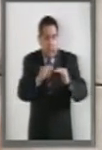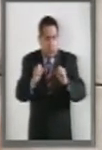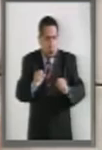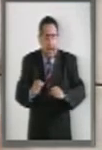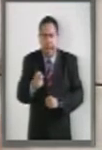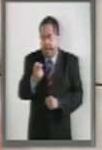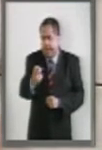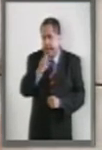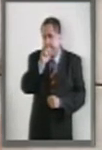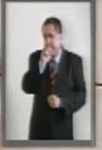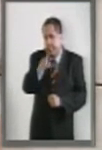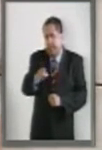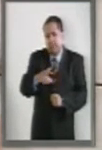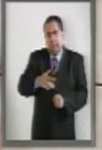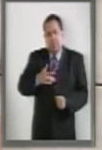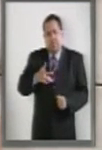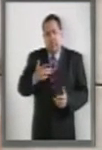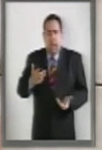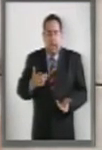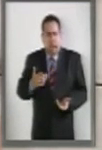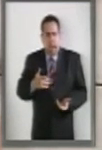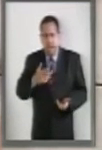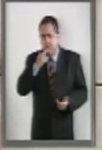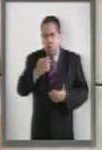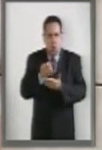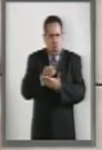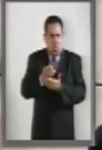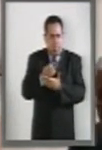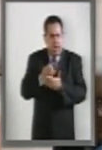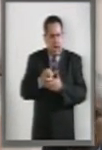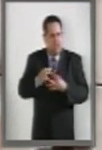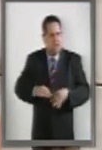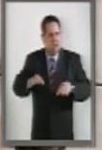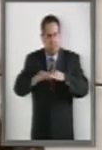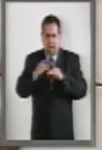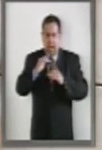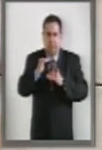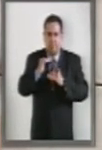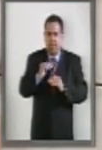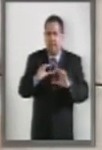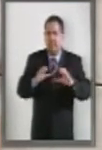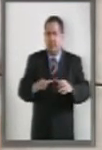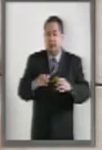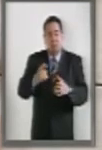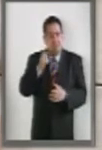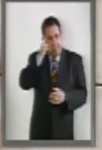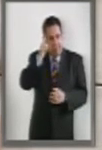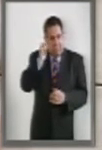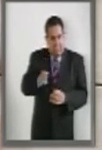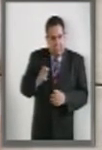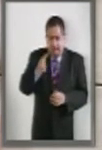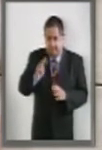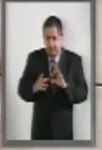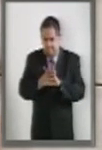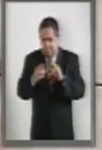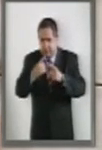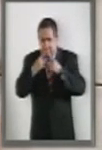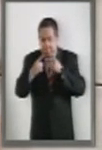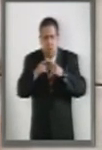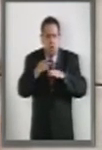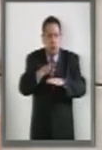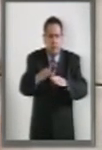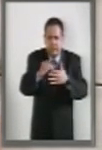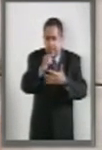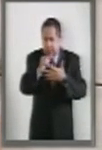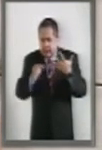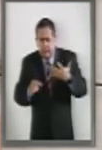también nos permite un espacio de economía que se refleje en el paquete, por lo que podemos estar ciertos de que en materia de salud